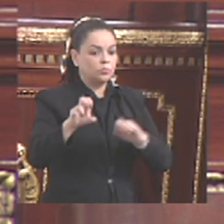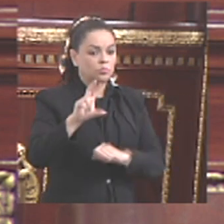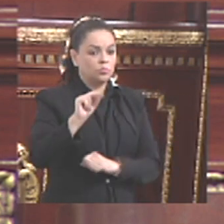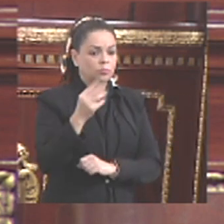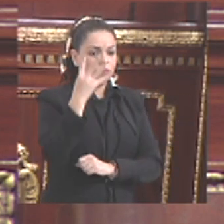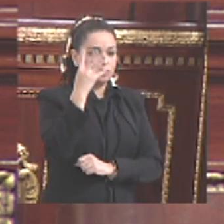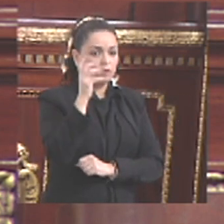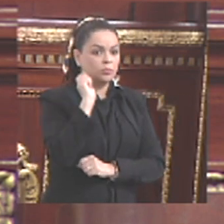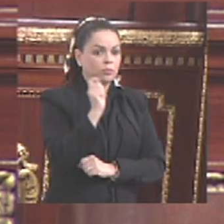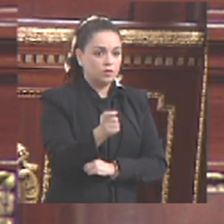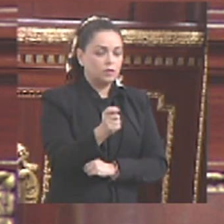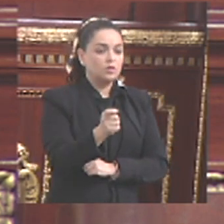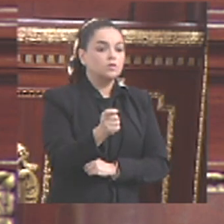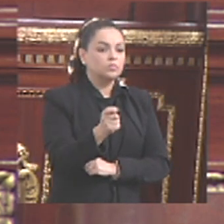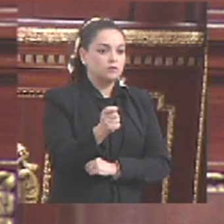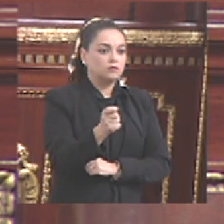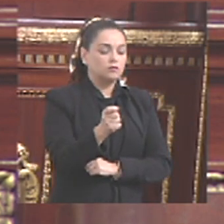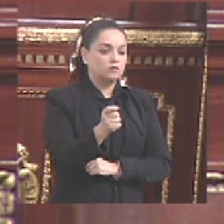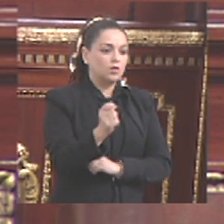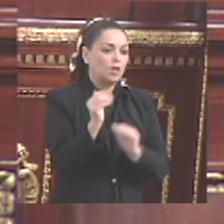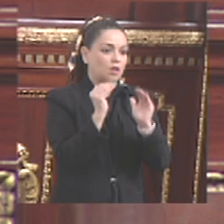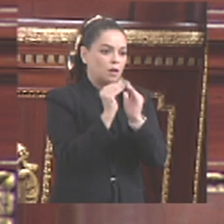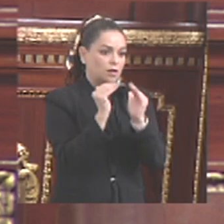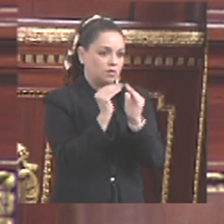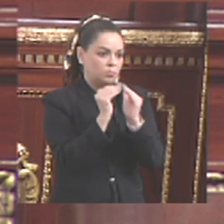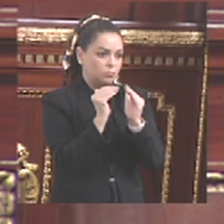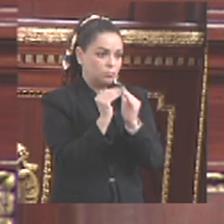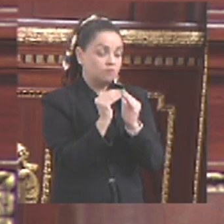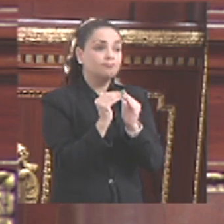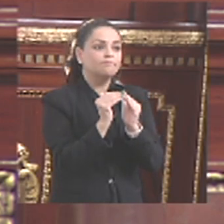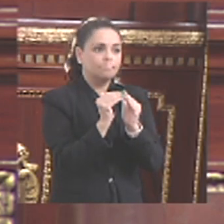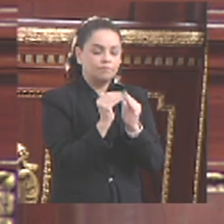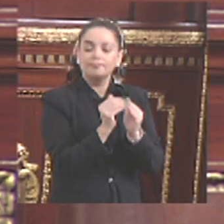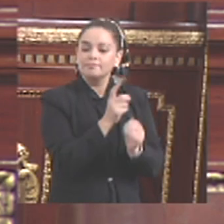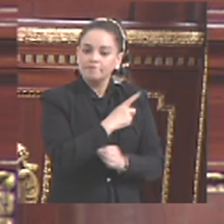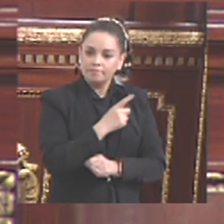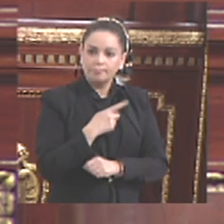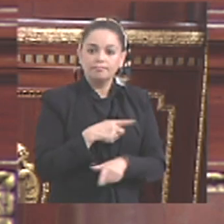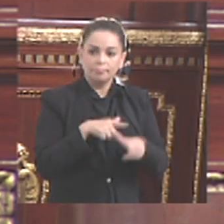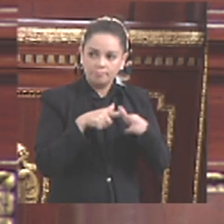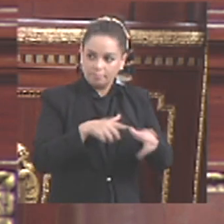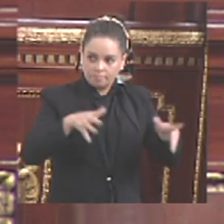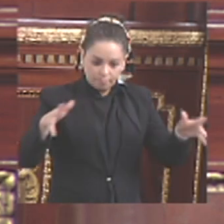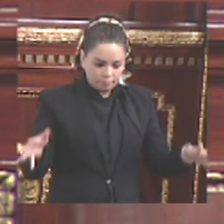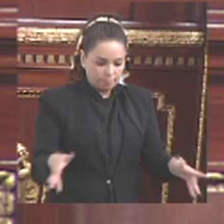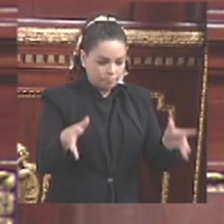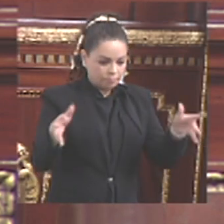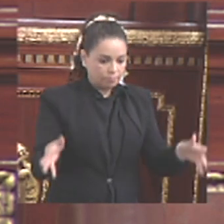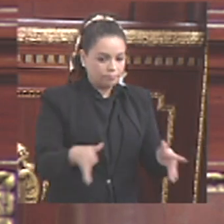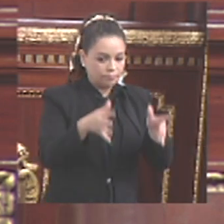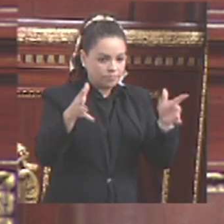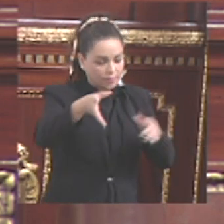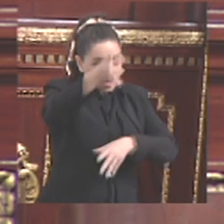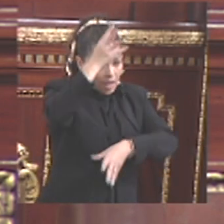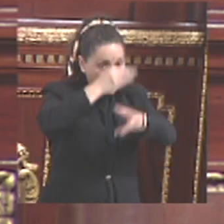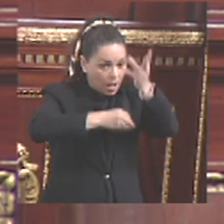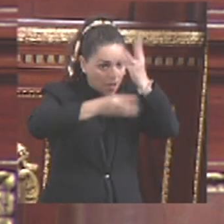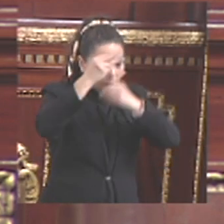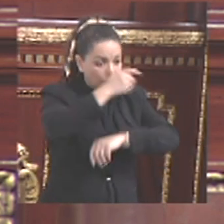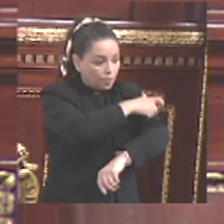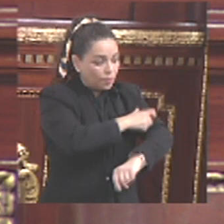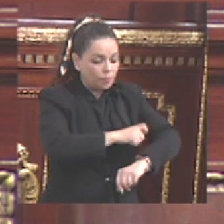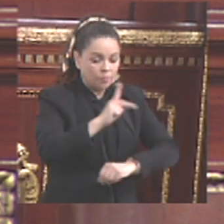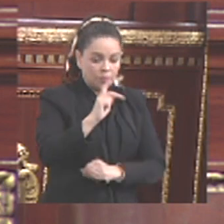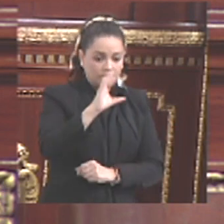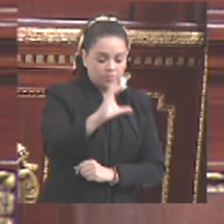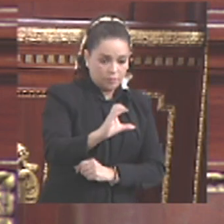10.884 en viviendas unifamiliares. Los conmino a que sigamos generando la cultura de la protección civil, sigamos fomentando en